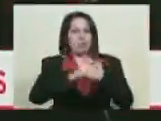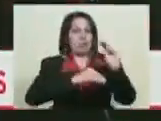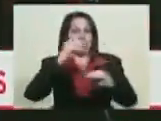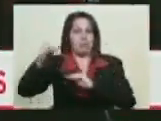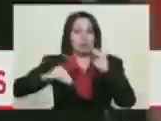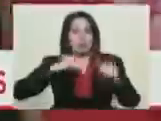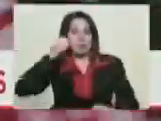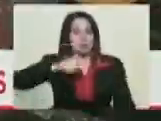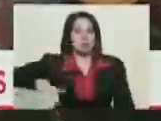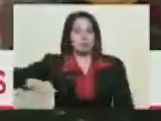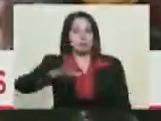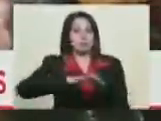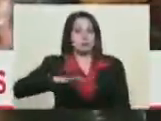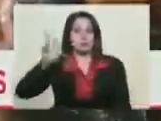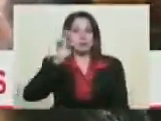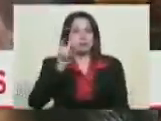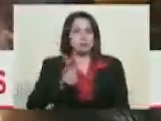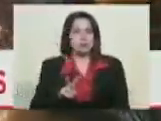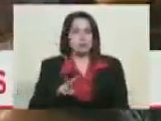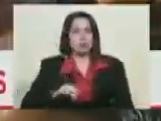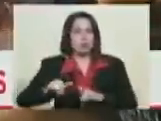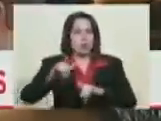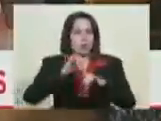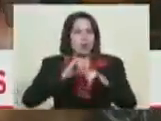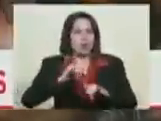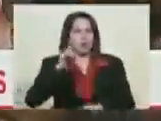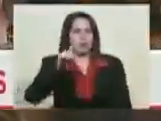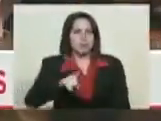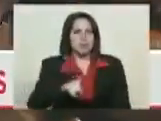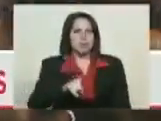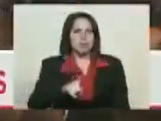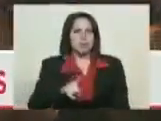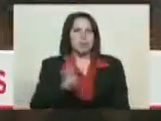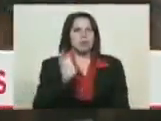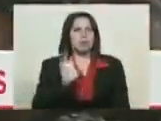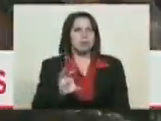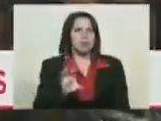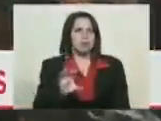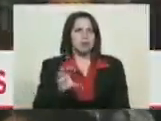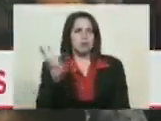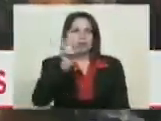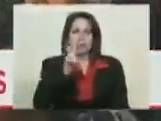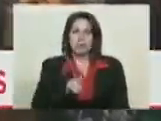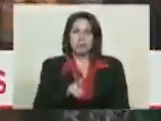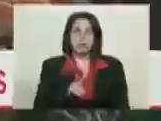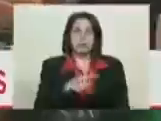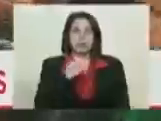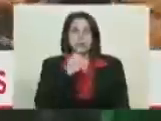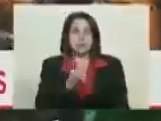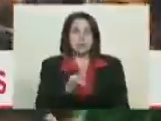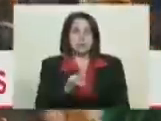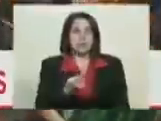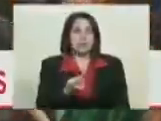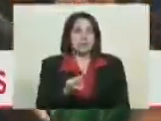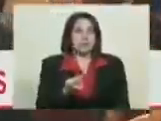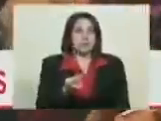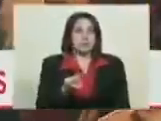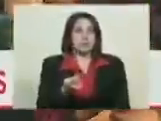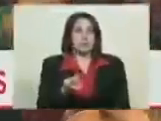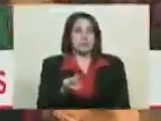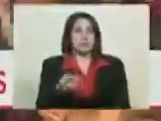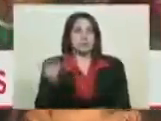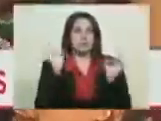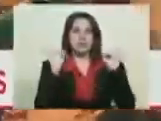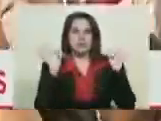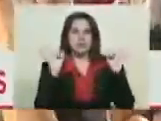población venezolana. Igualmente, el jefe de Estado venezolano precisaba que Erika